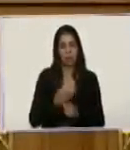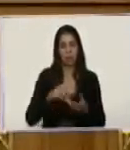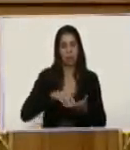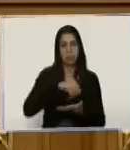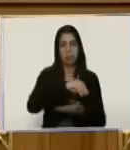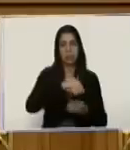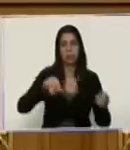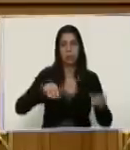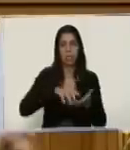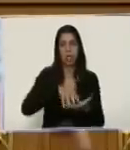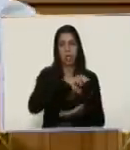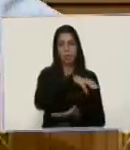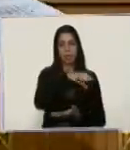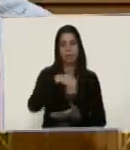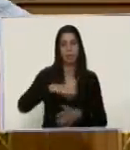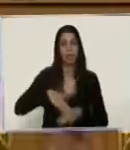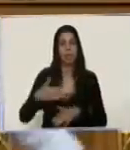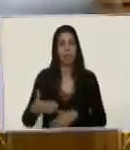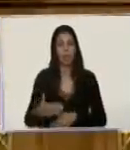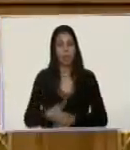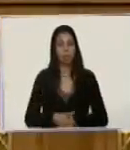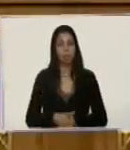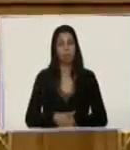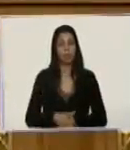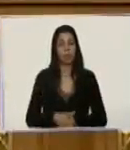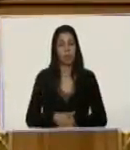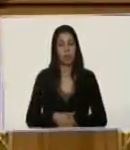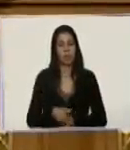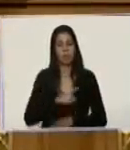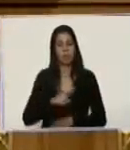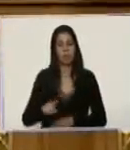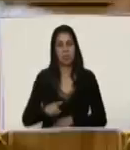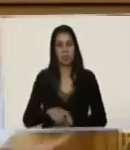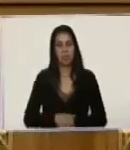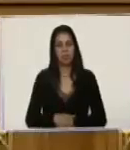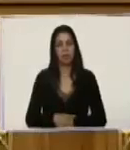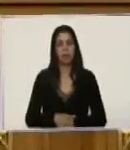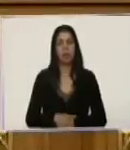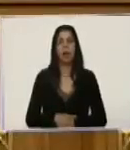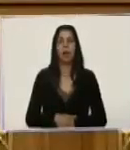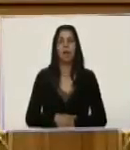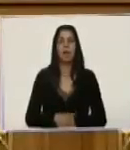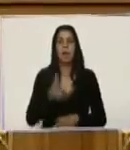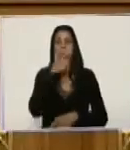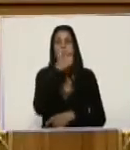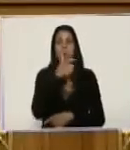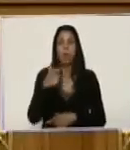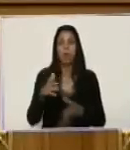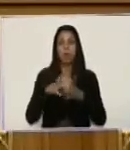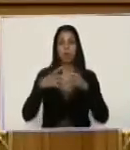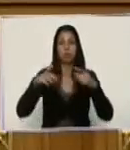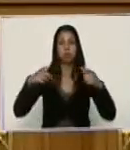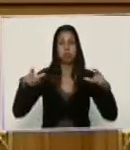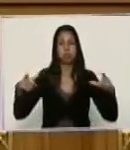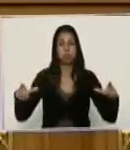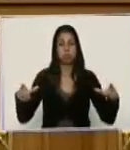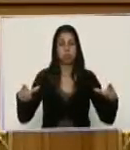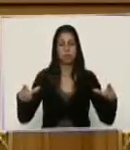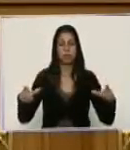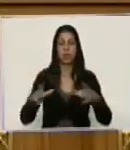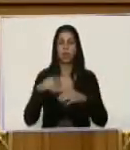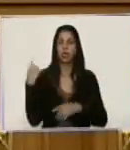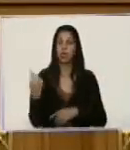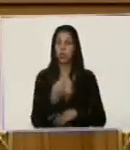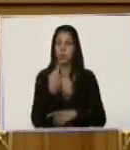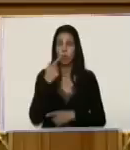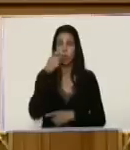territorios, porque tenemos que llenarlo con un mar de pueblo a todas esas